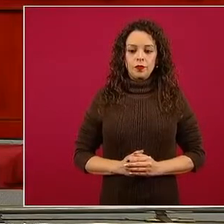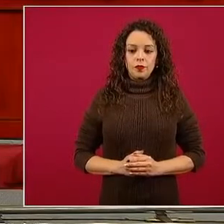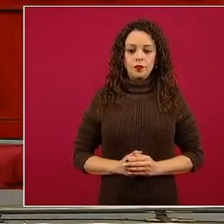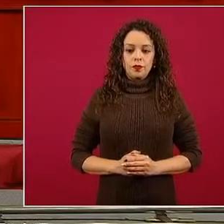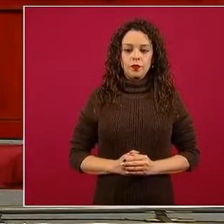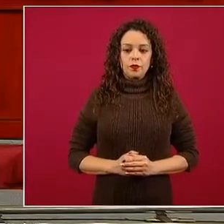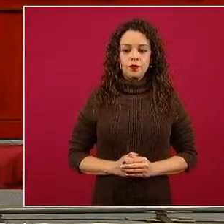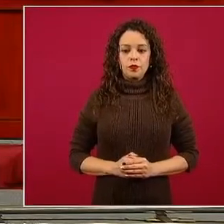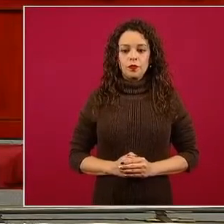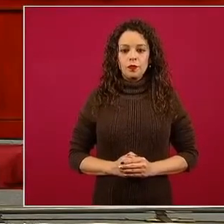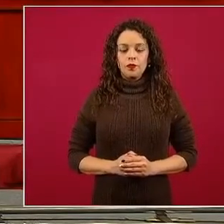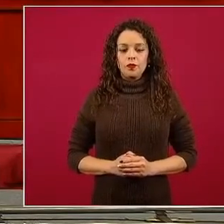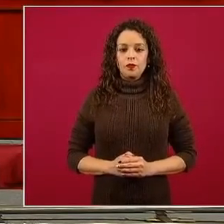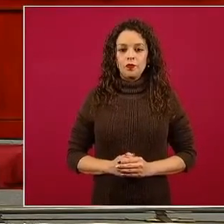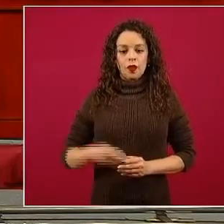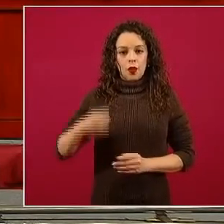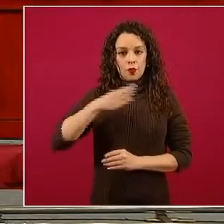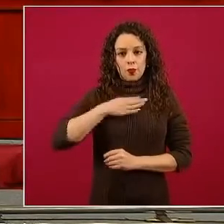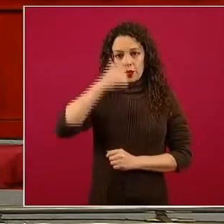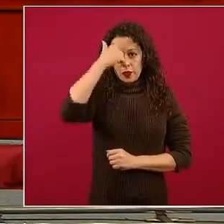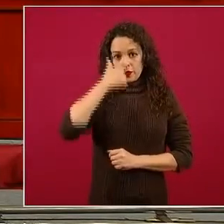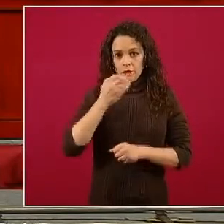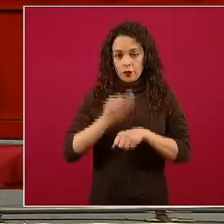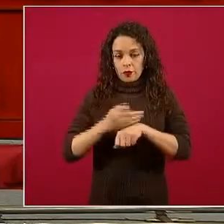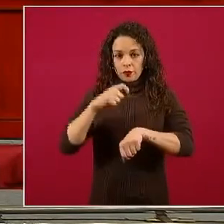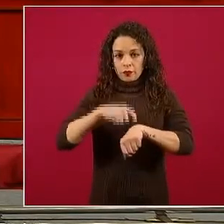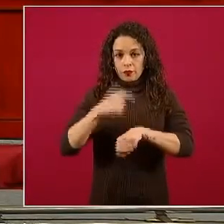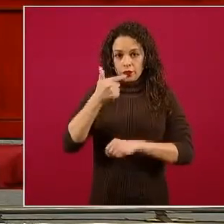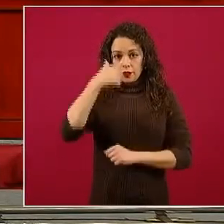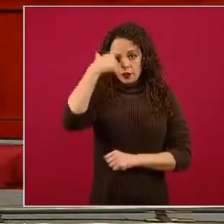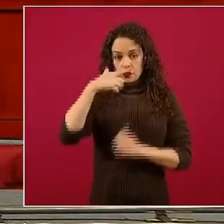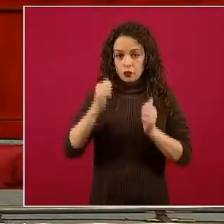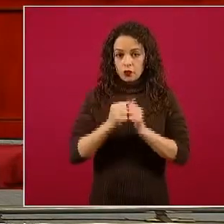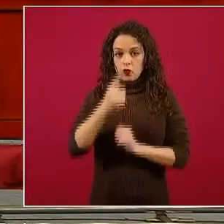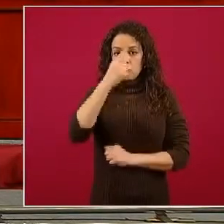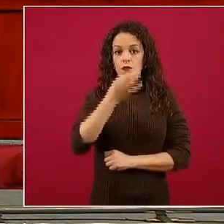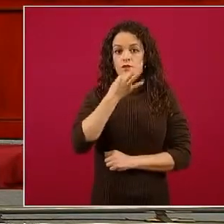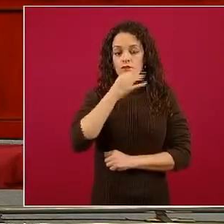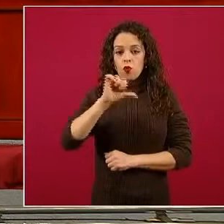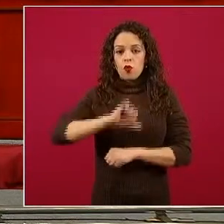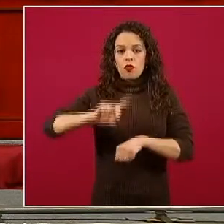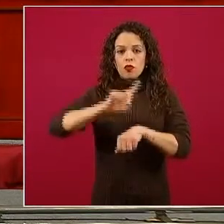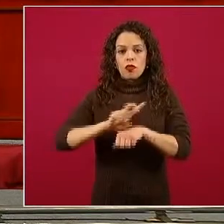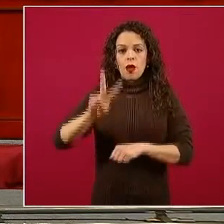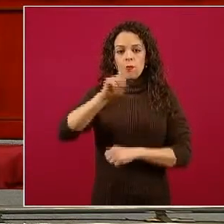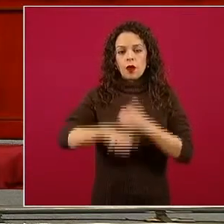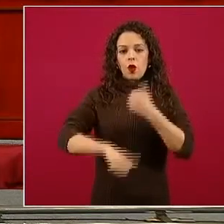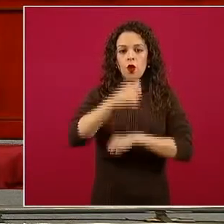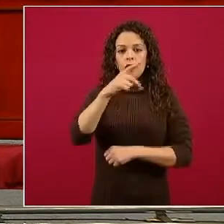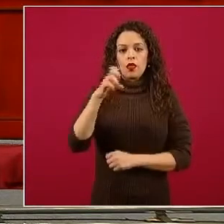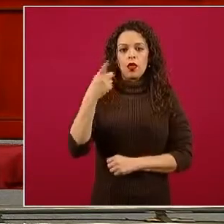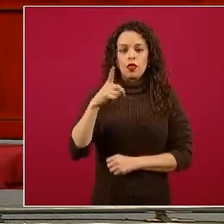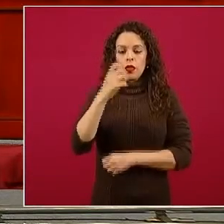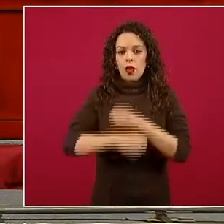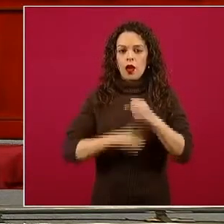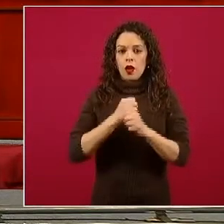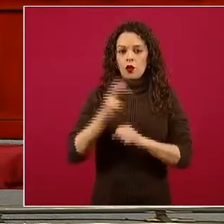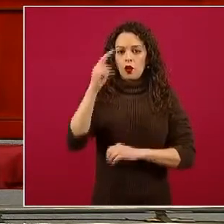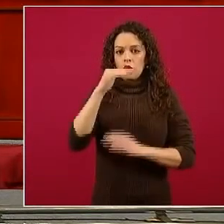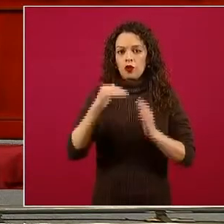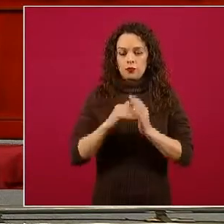Muy buenas noches. Son las 19:01 del viernes 11 de diciembre de